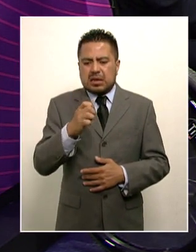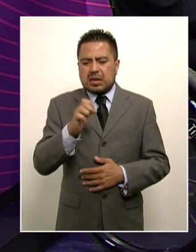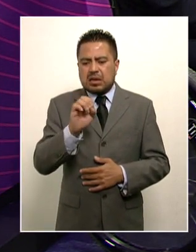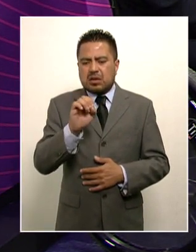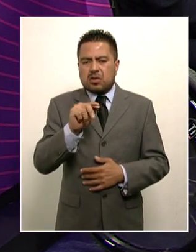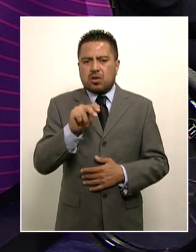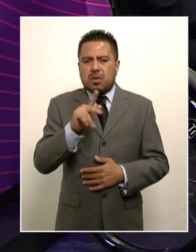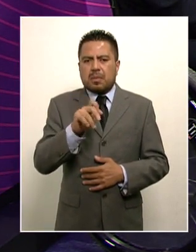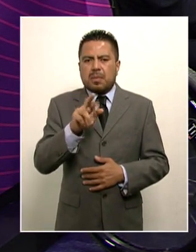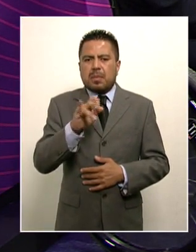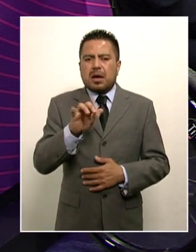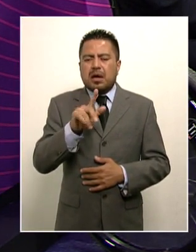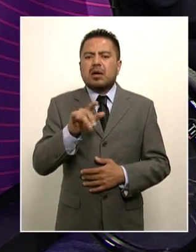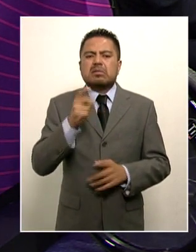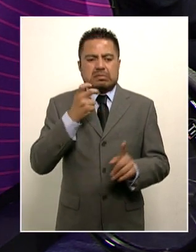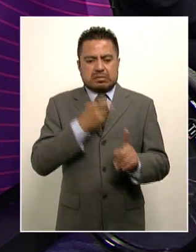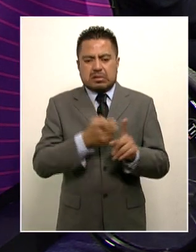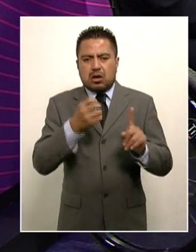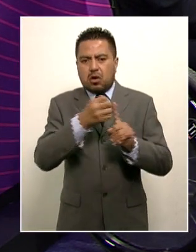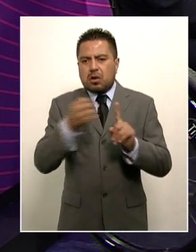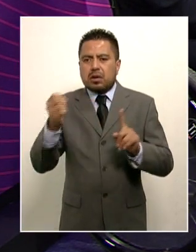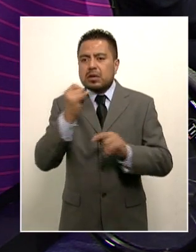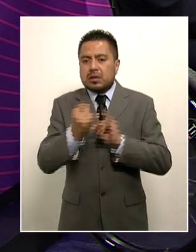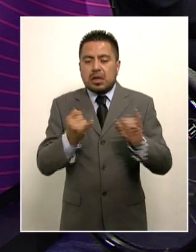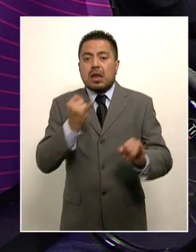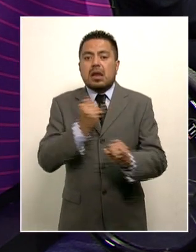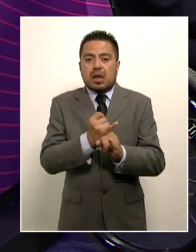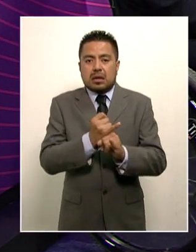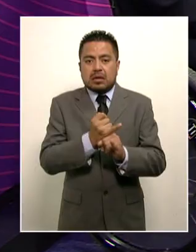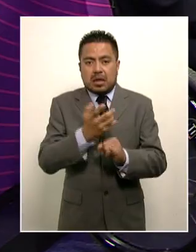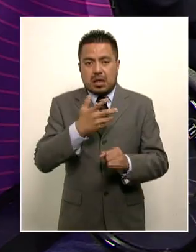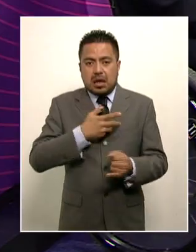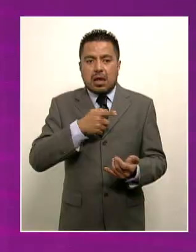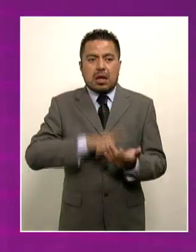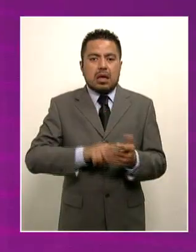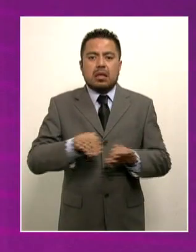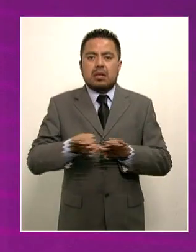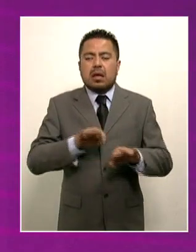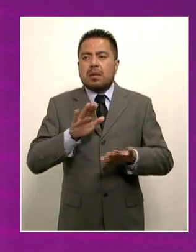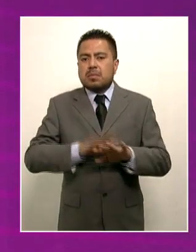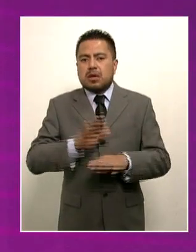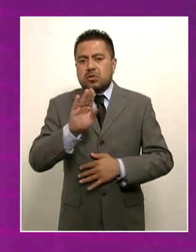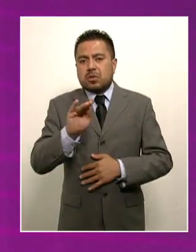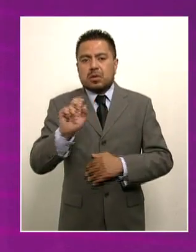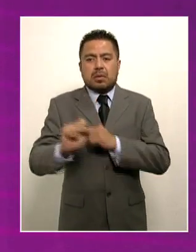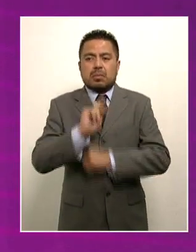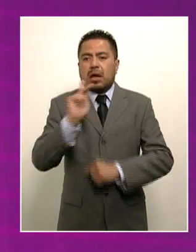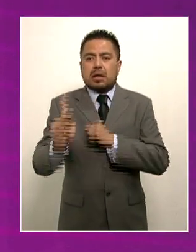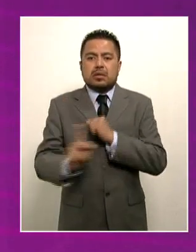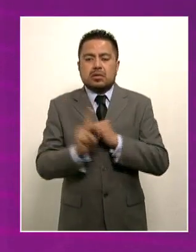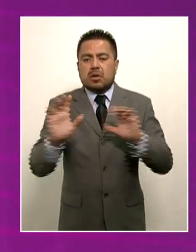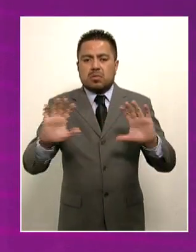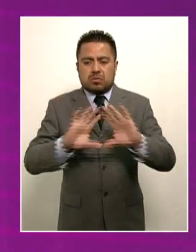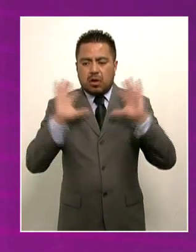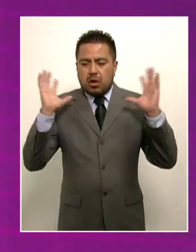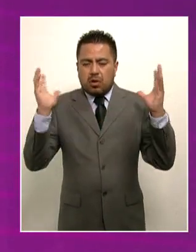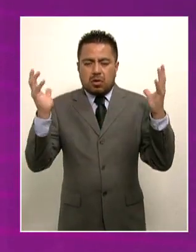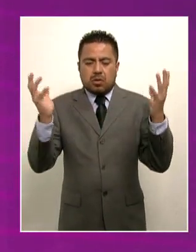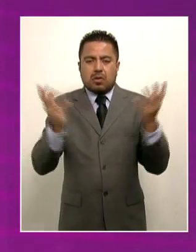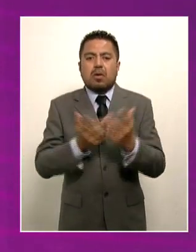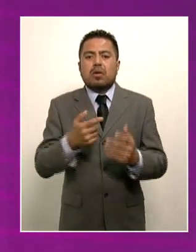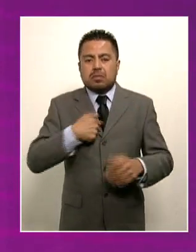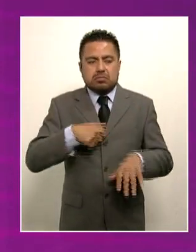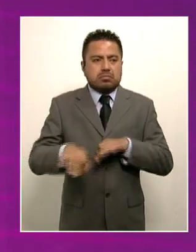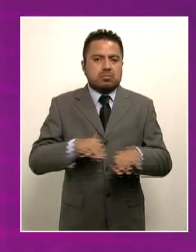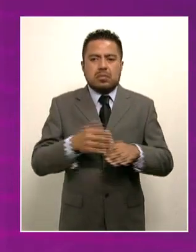Watch? Mira, es una organización internacional que tiene trabajo en más de 90 países del mundo, y yo trabajo